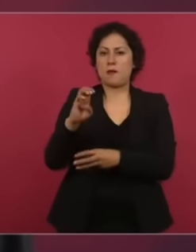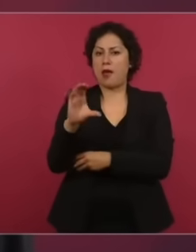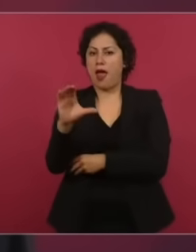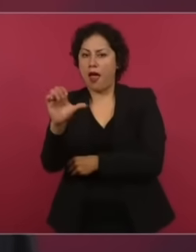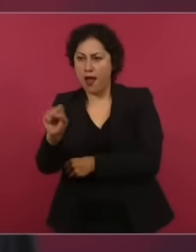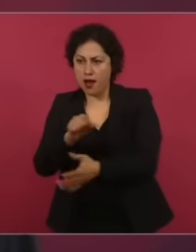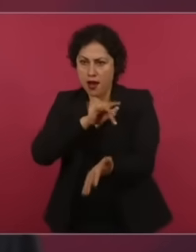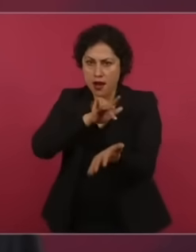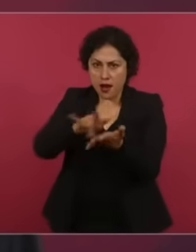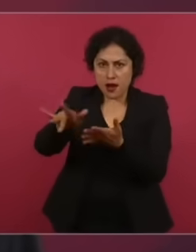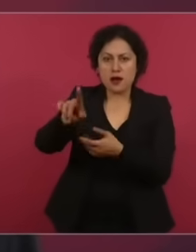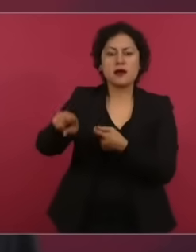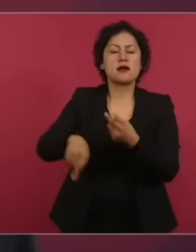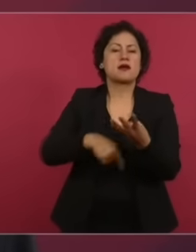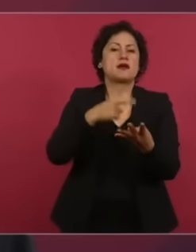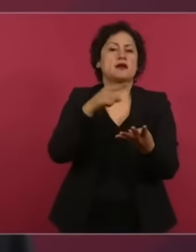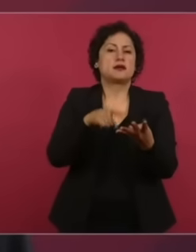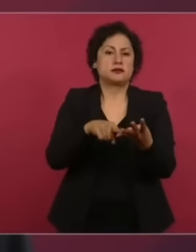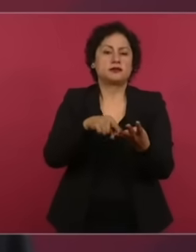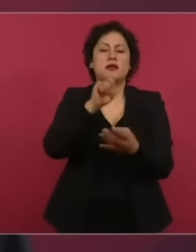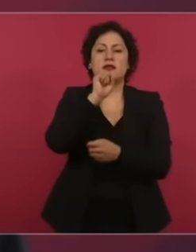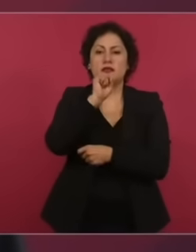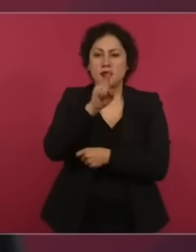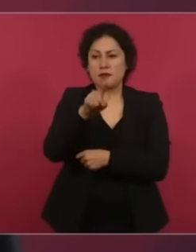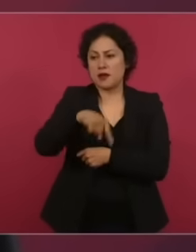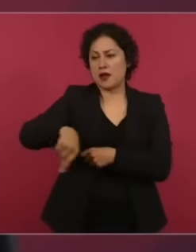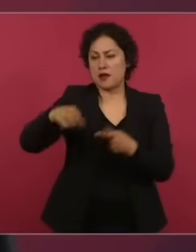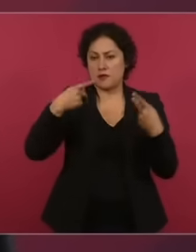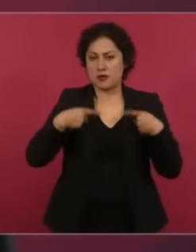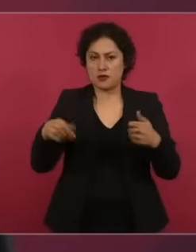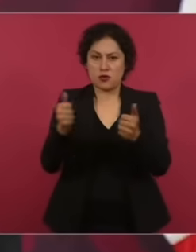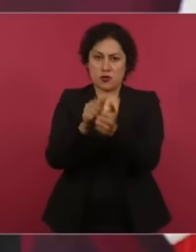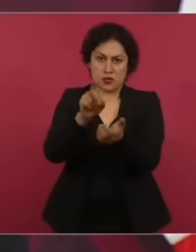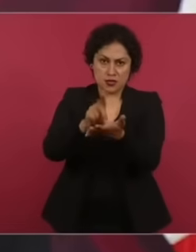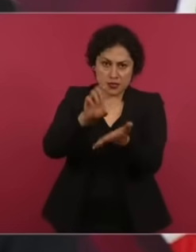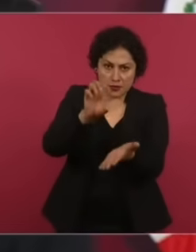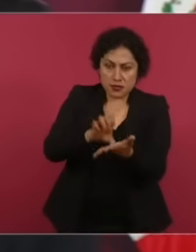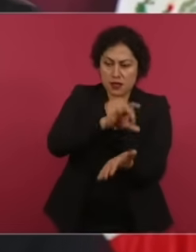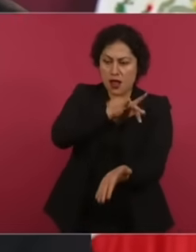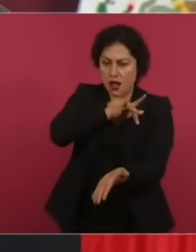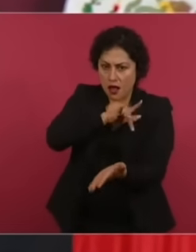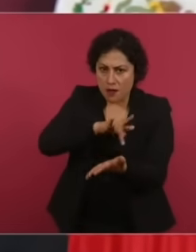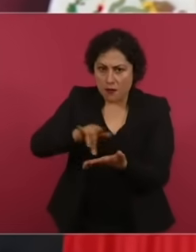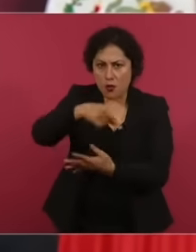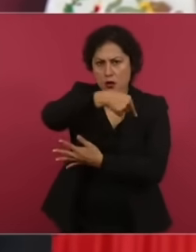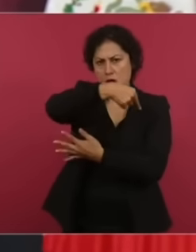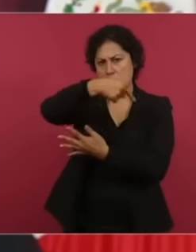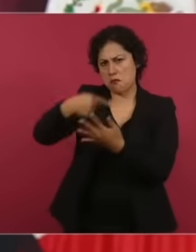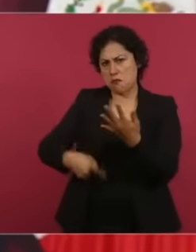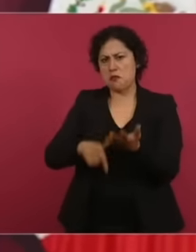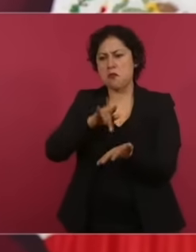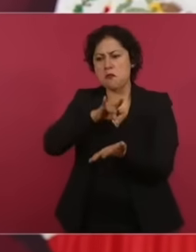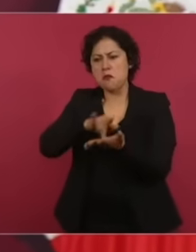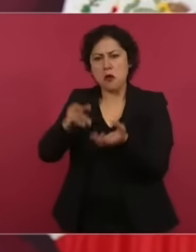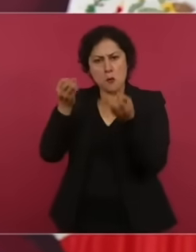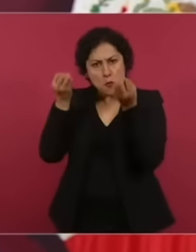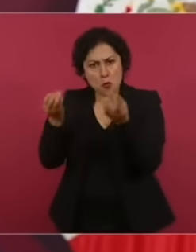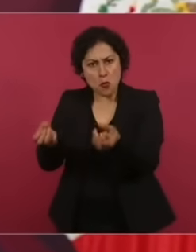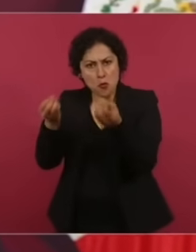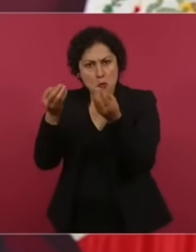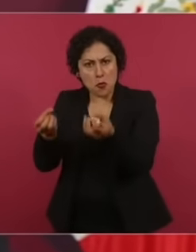apoya con personas, se apoya a personas con discapacidad, nada más que se tome en